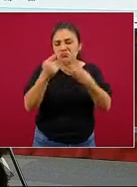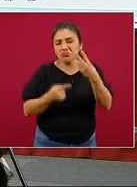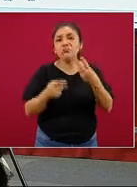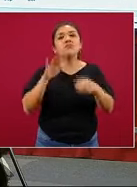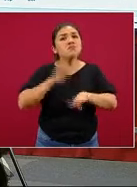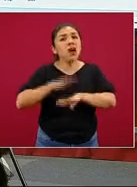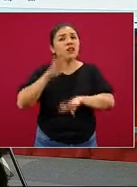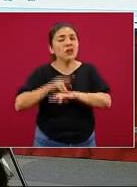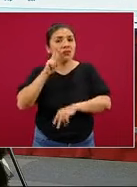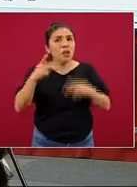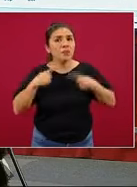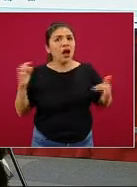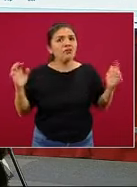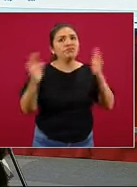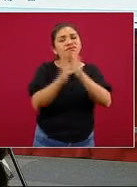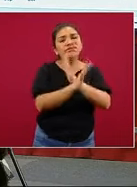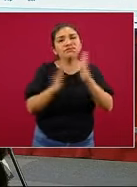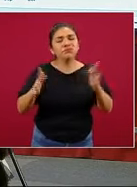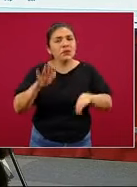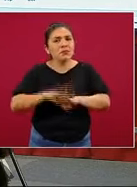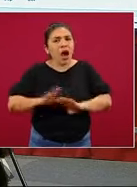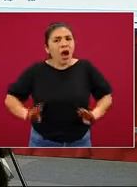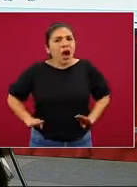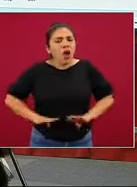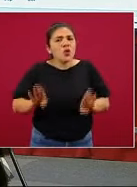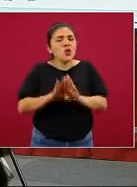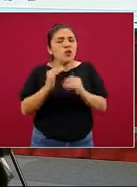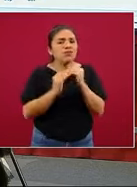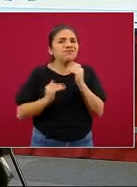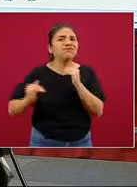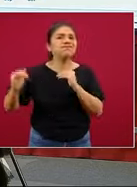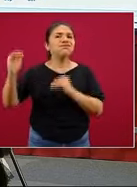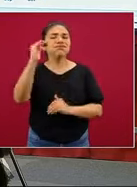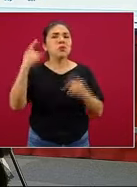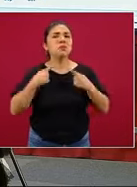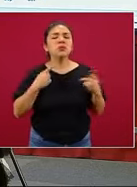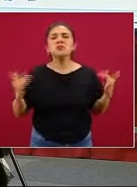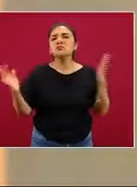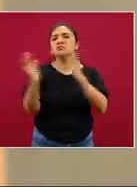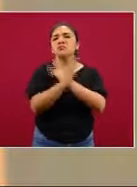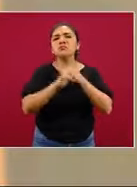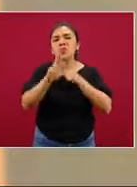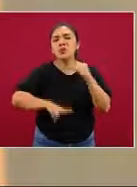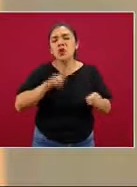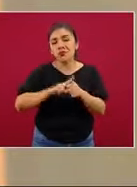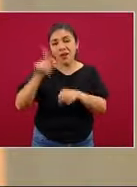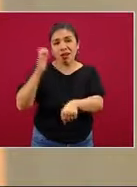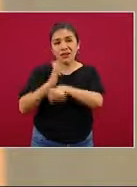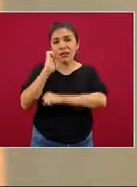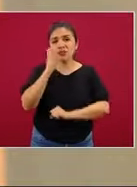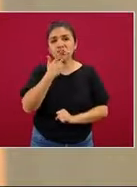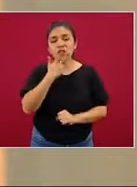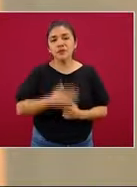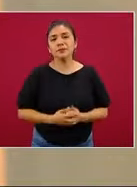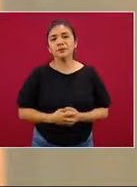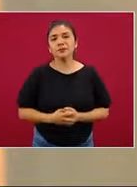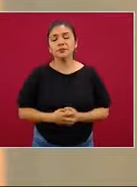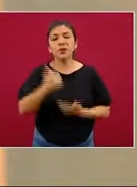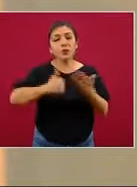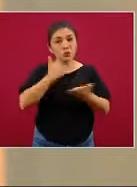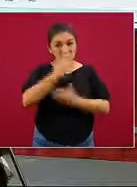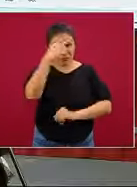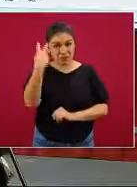movilidad incrementada y una tendencia a la elevación en la movilidad en el estado de Chihuahua. La Ciudad